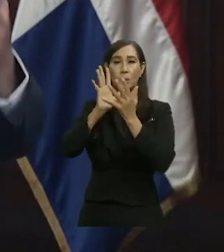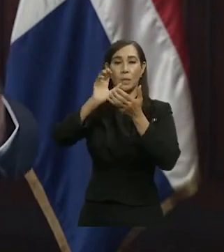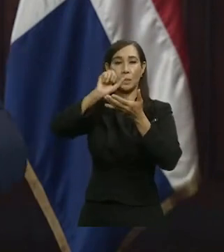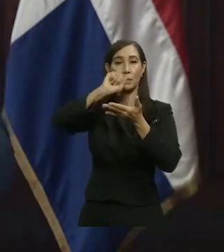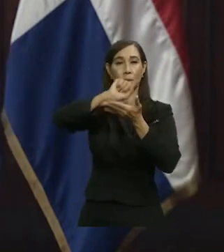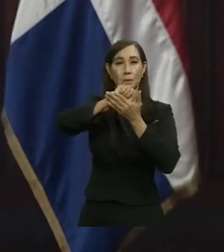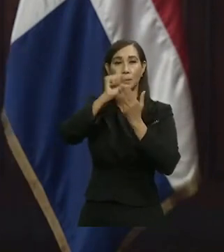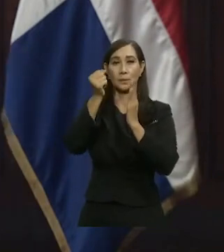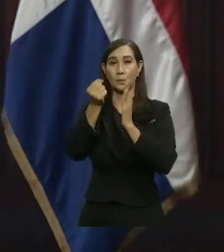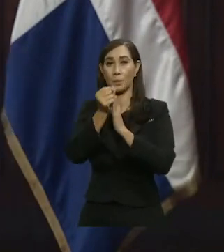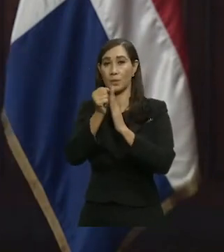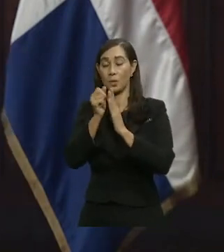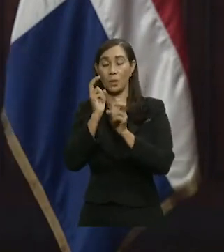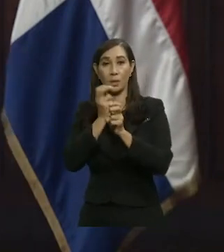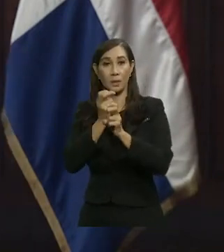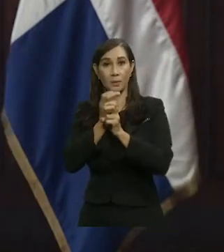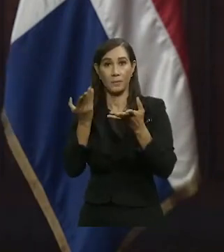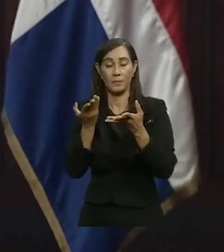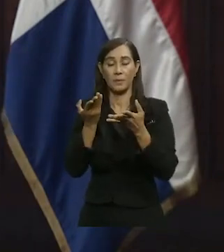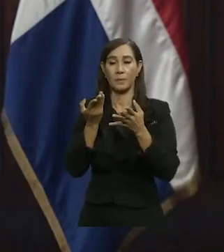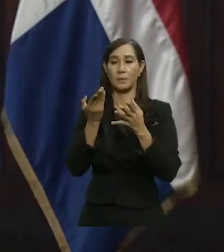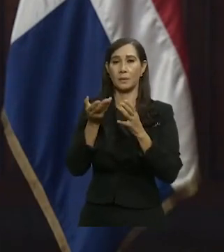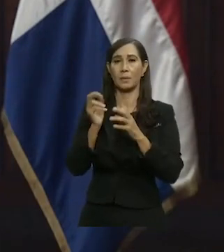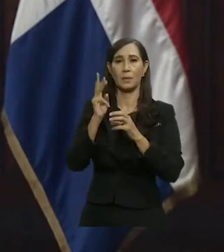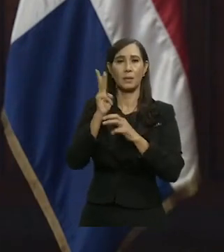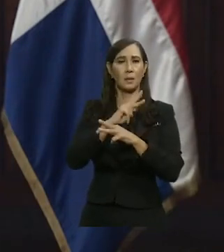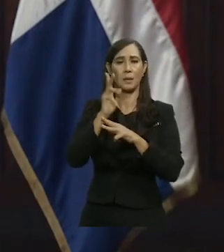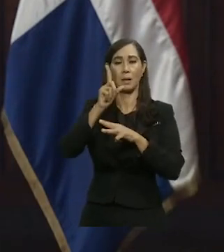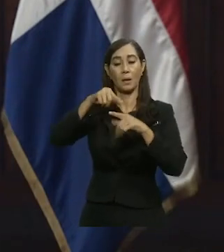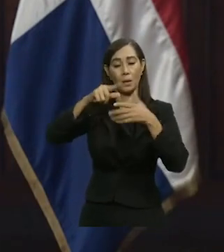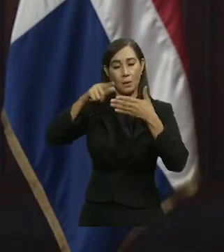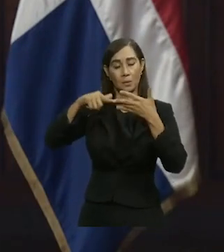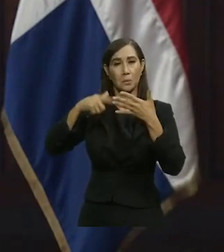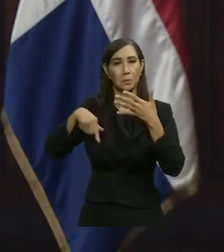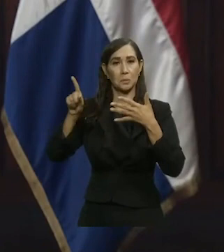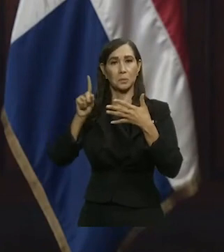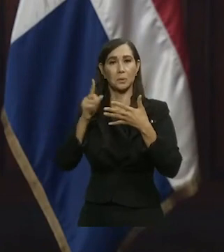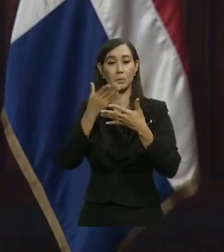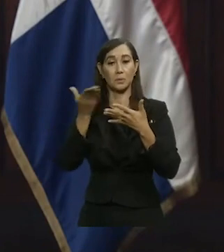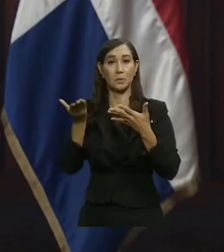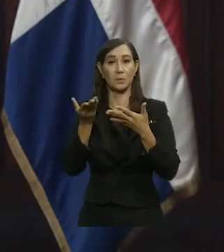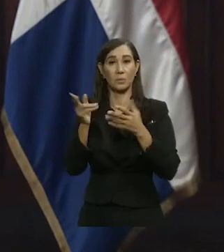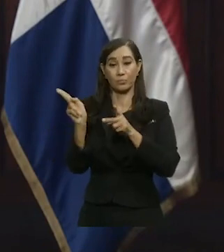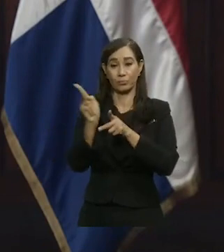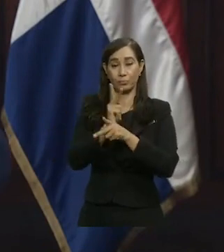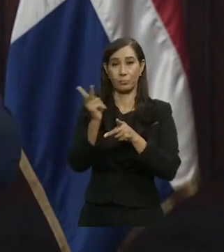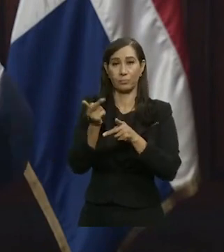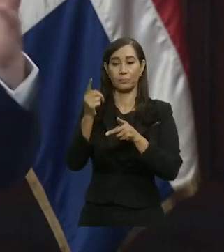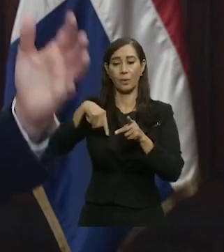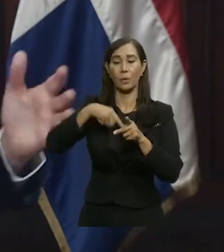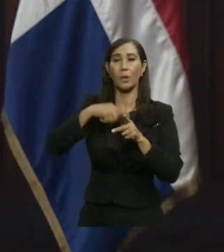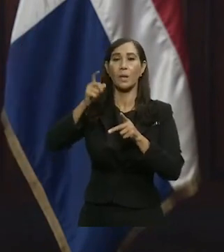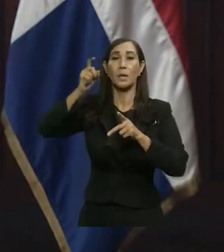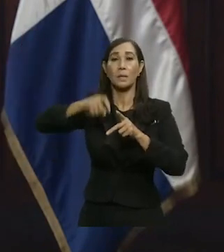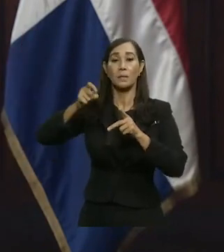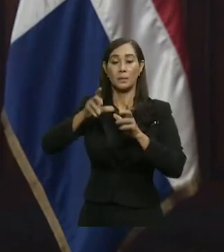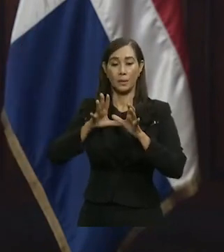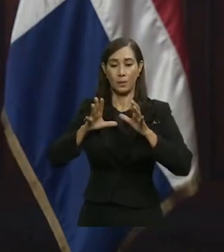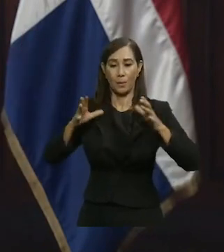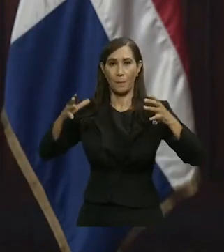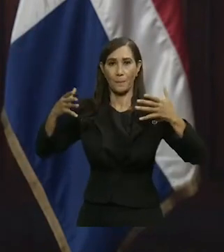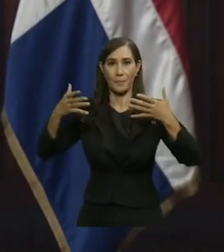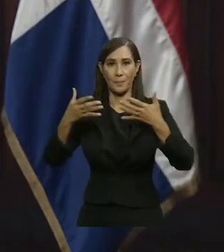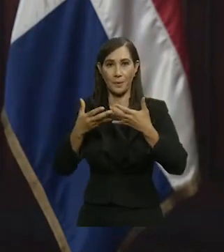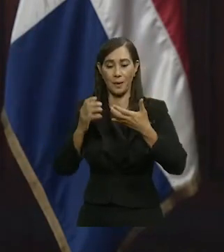más allá de lo coyuntural y que ha sacudido algunos elementos estructurales, es necesario ampliar el rango de